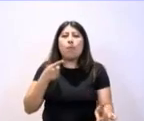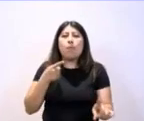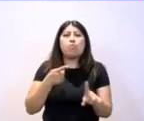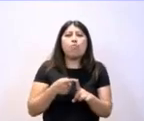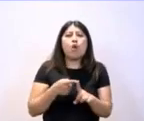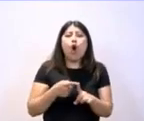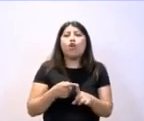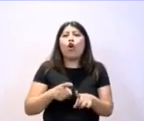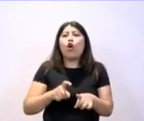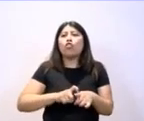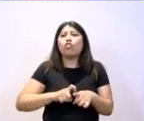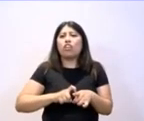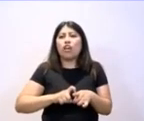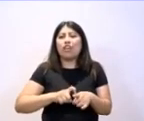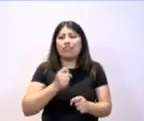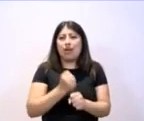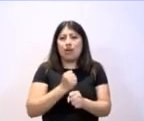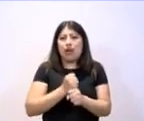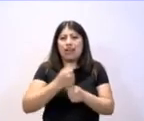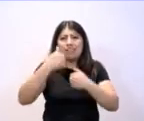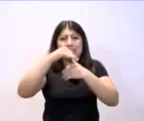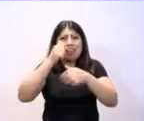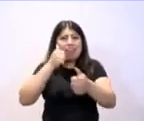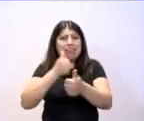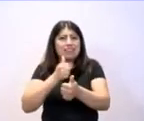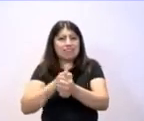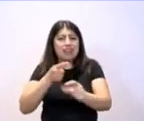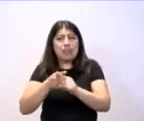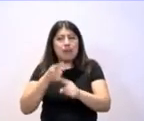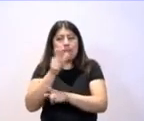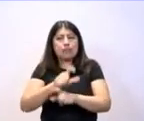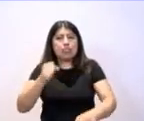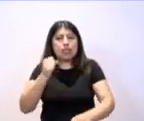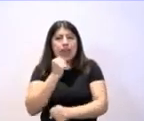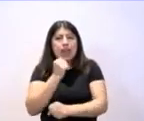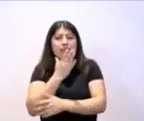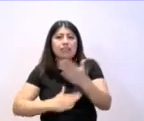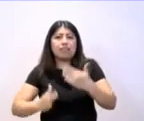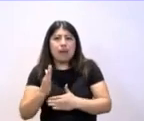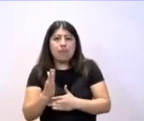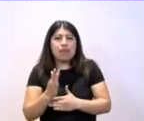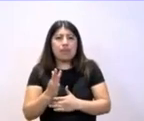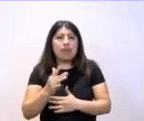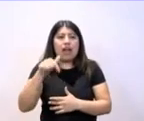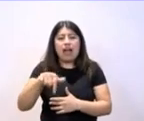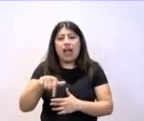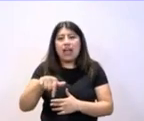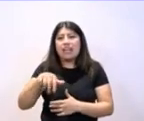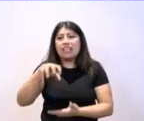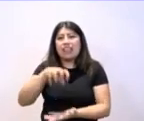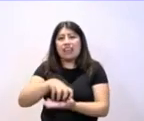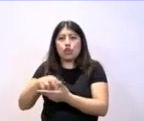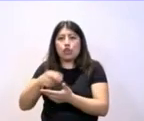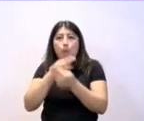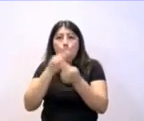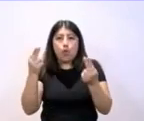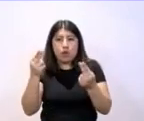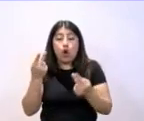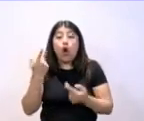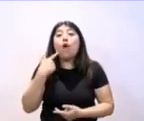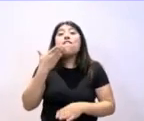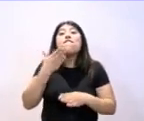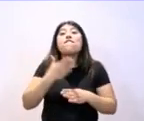de asistencia a las personas con discapacidad en los centros de servicios sociales públicos de nuestra comunidad. El salario lo